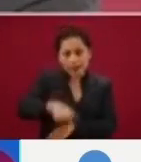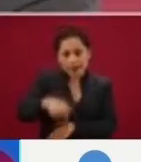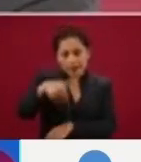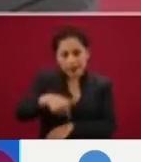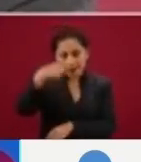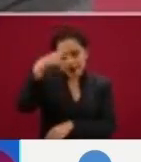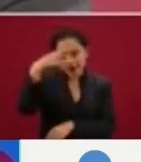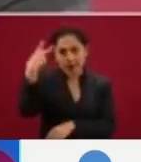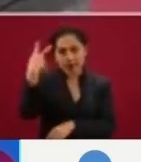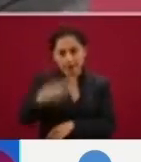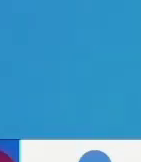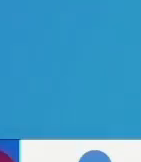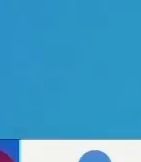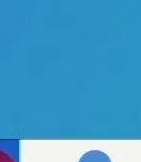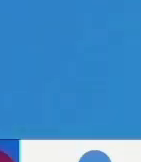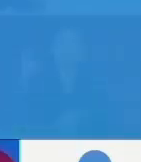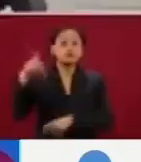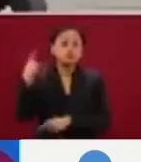de México.